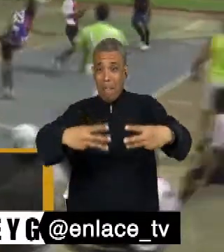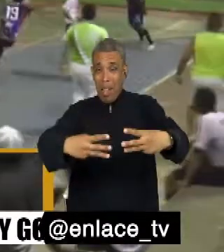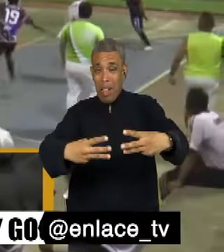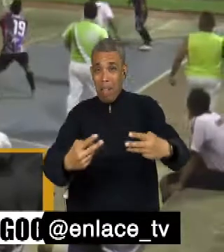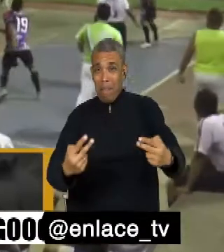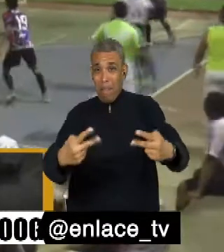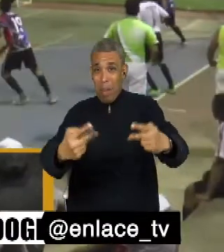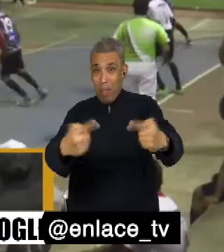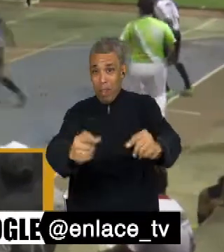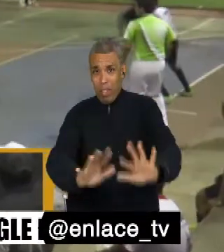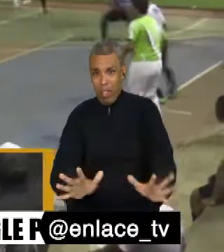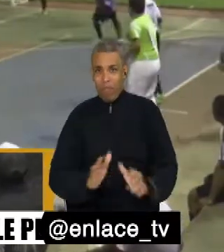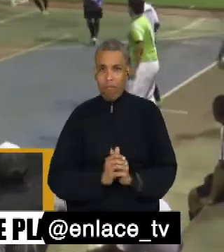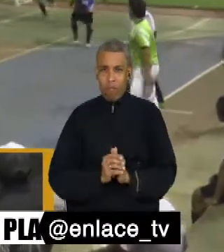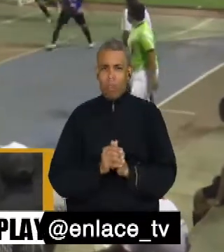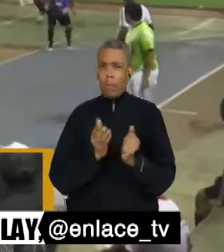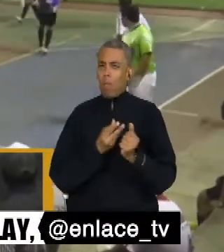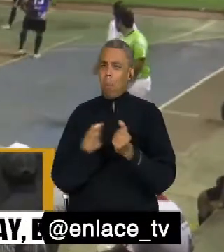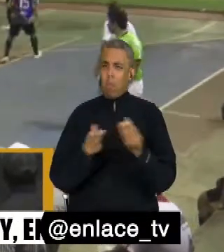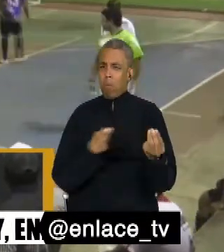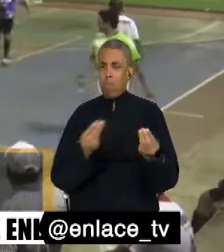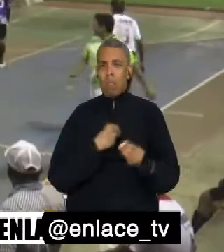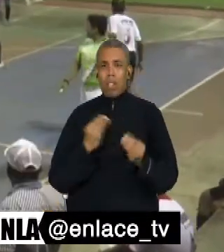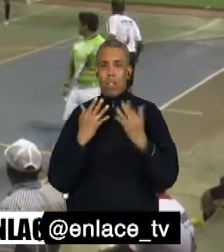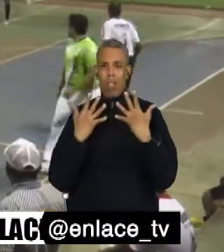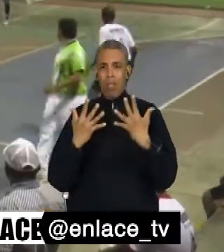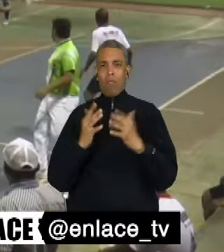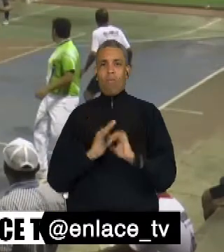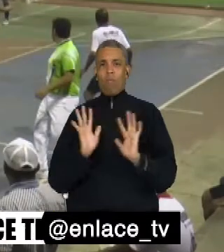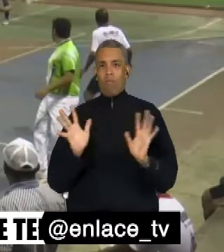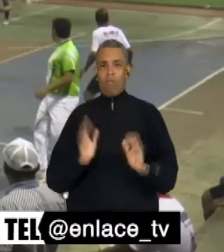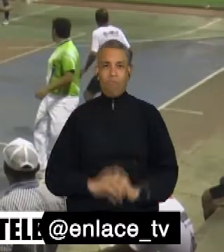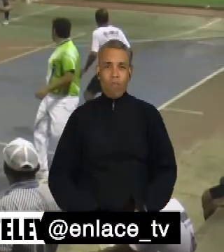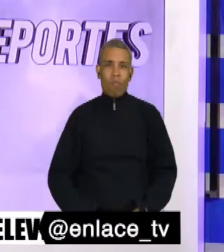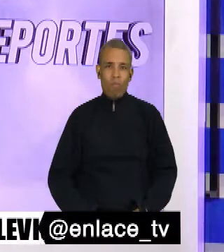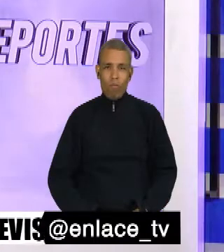toda la región participan en este torneo descentralizado de microfútbol.